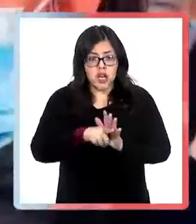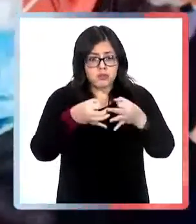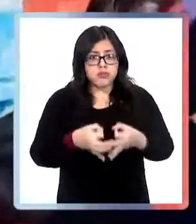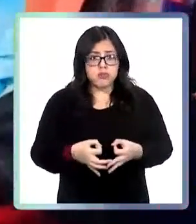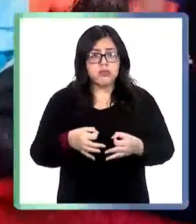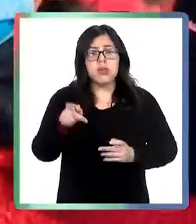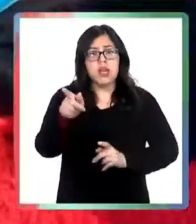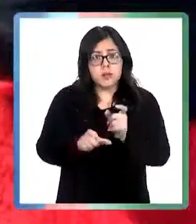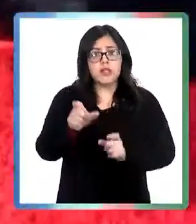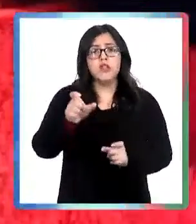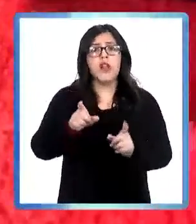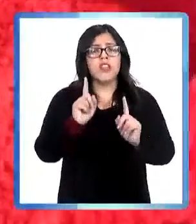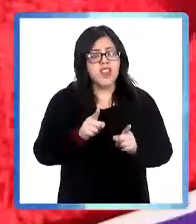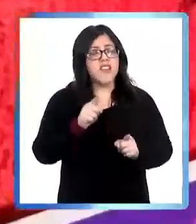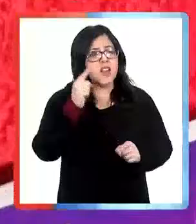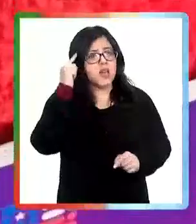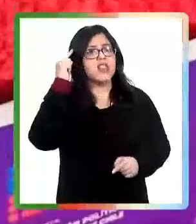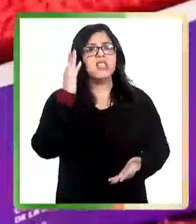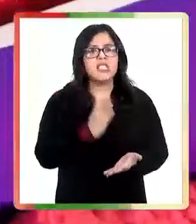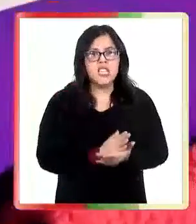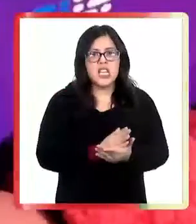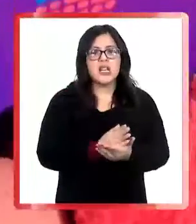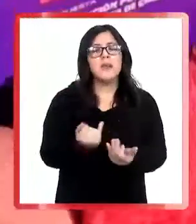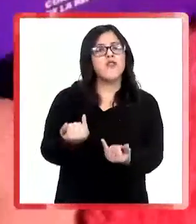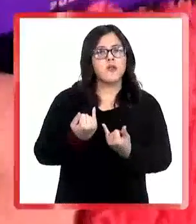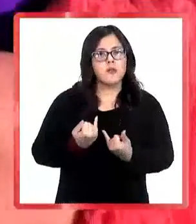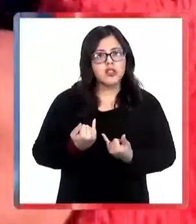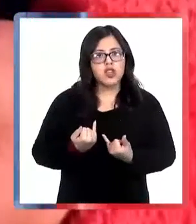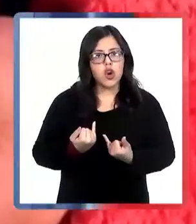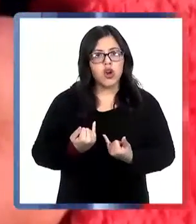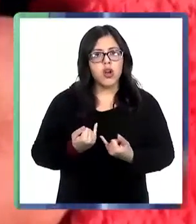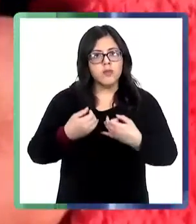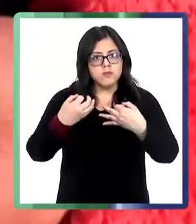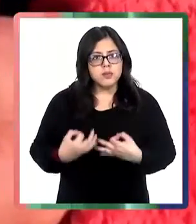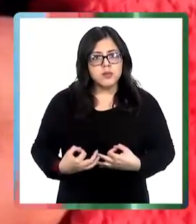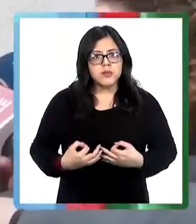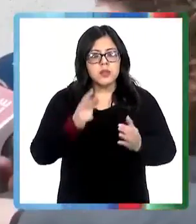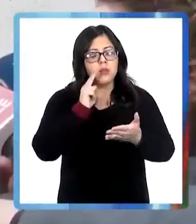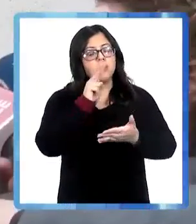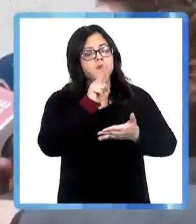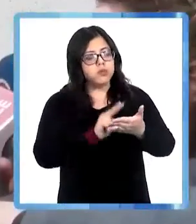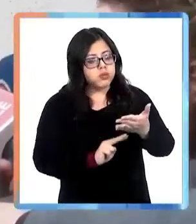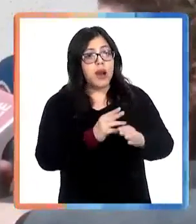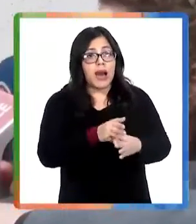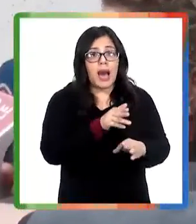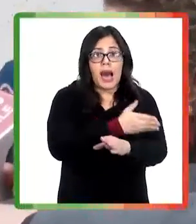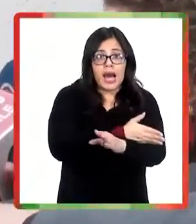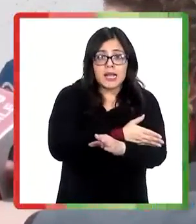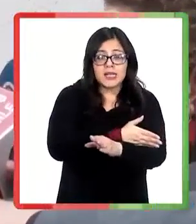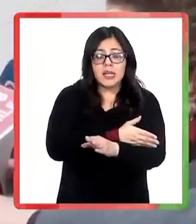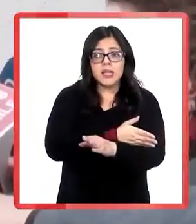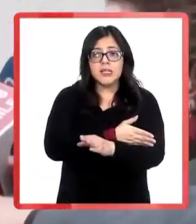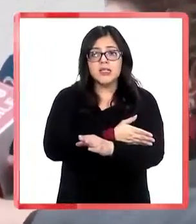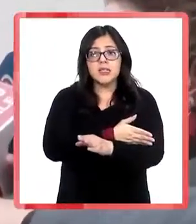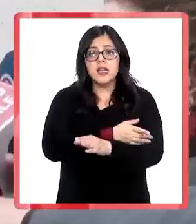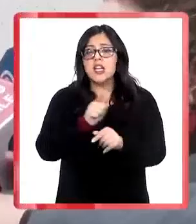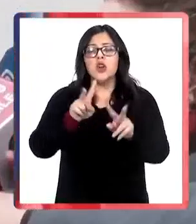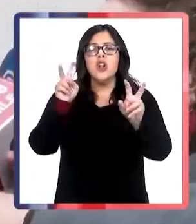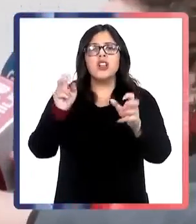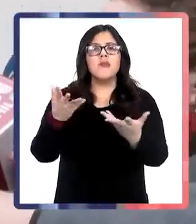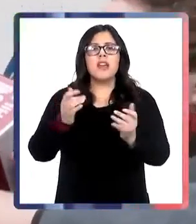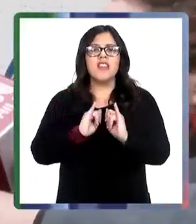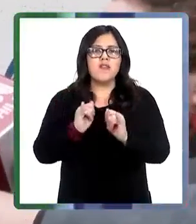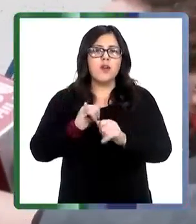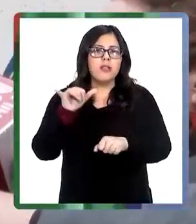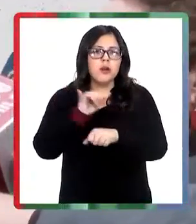legítimas y que la gente tiene que decidir de manera informada sobre un estudio razonado del texto y ojalá no sobre